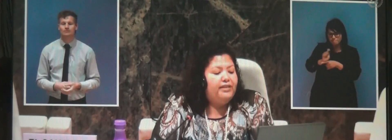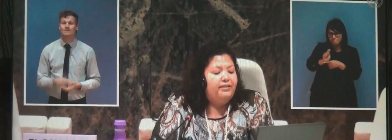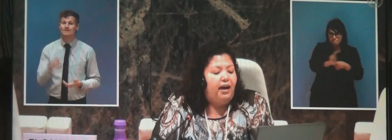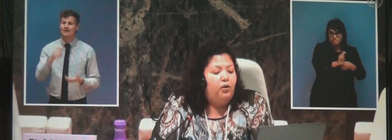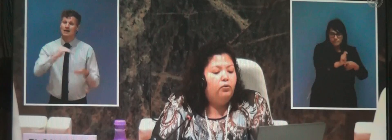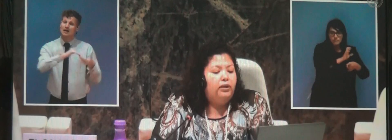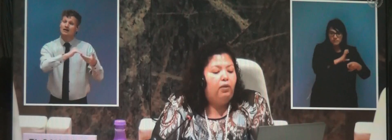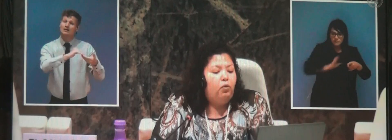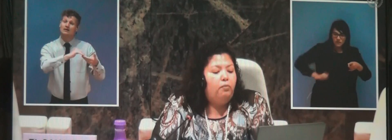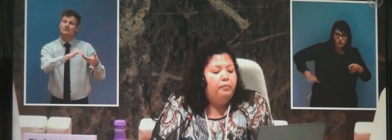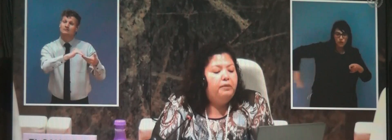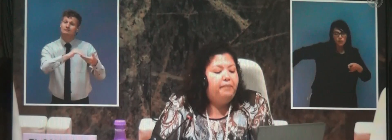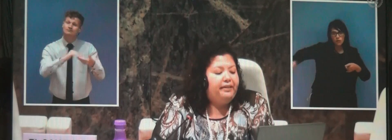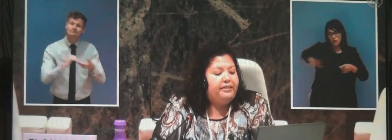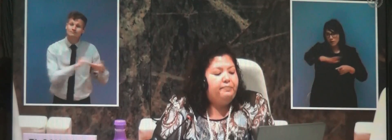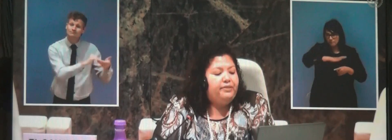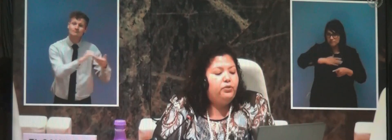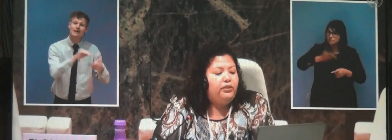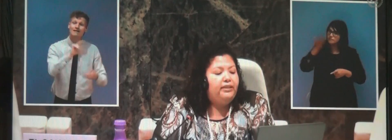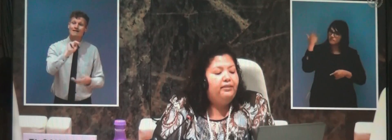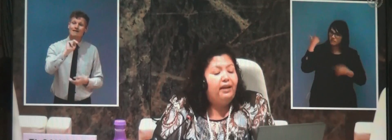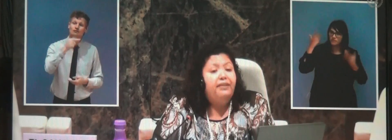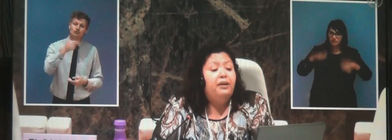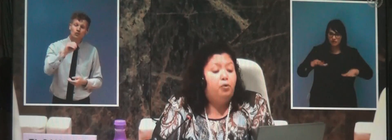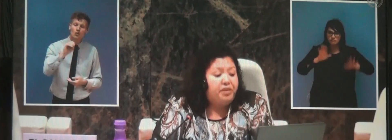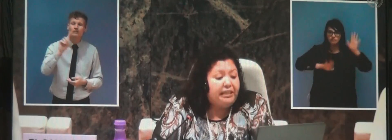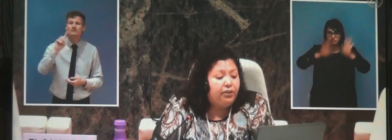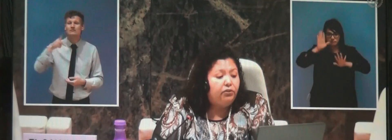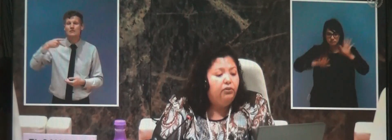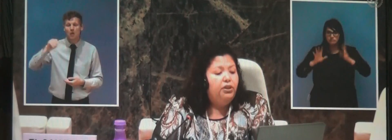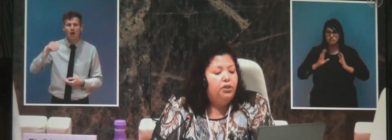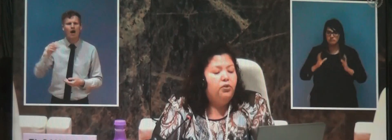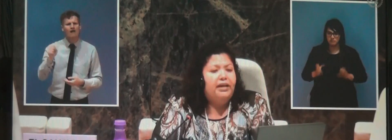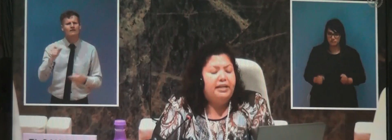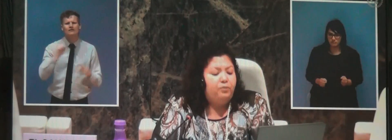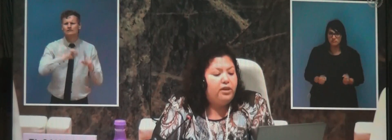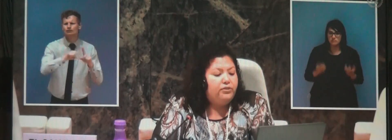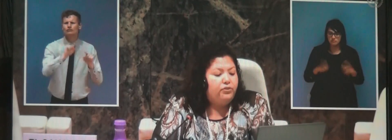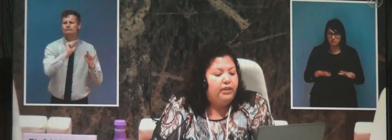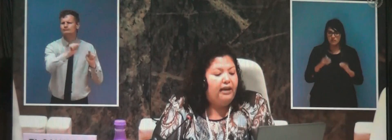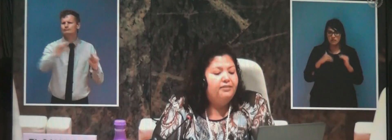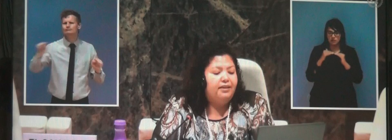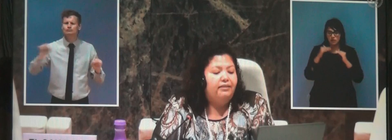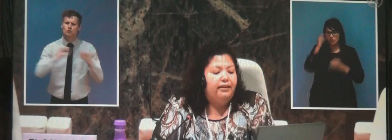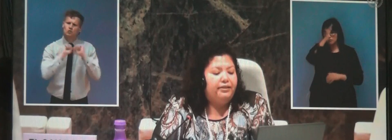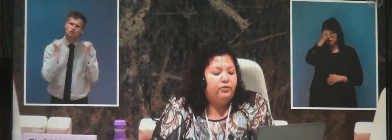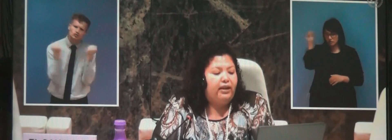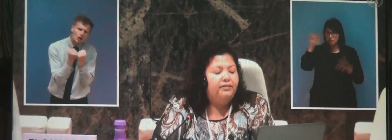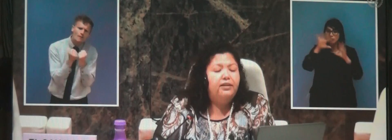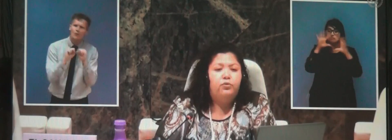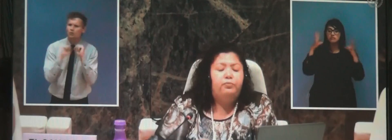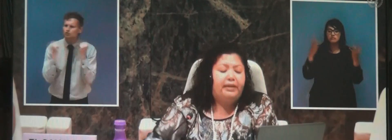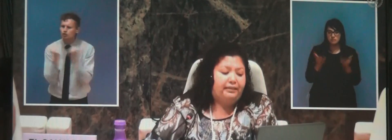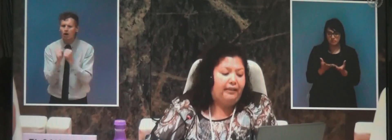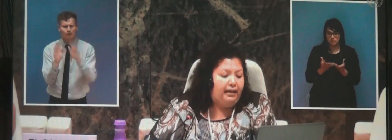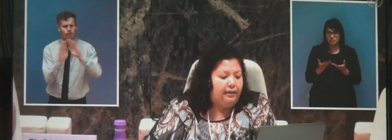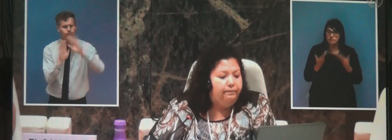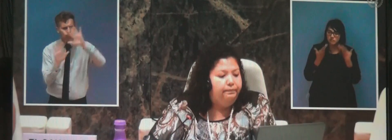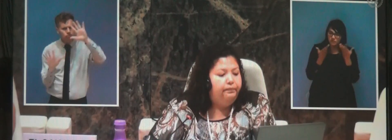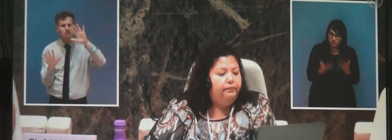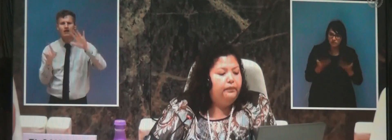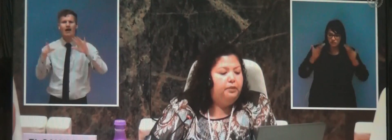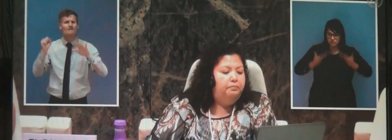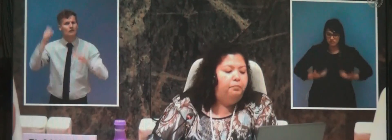su vez han contado con participación de entidades de gobierno y organismos nacionales e internacionales de ayuda